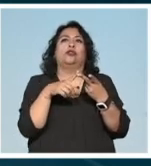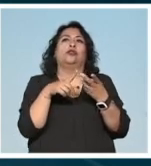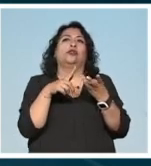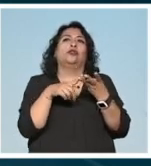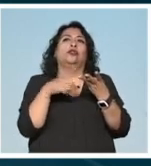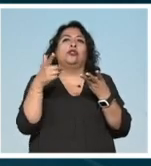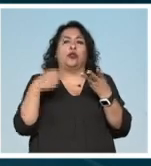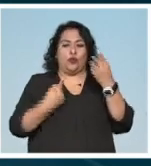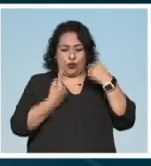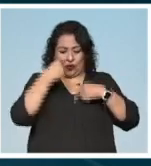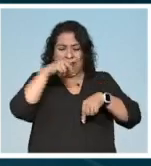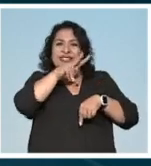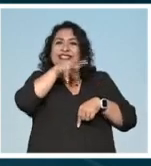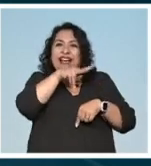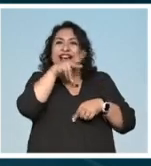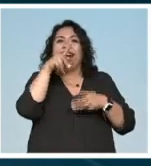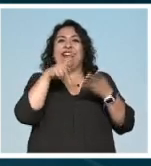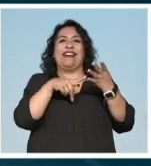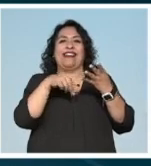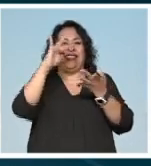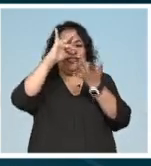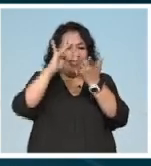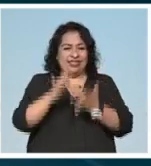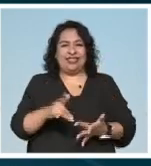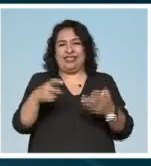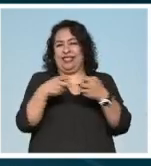aparato circulatorio, el sistema nervioso, etc.